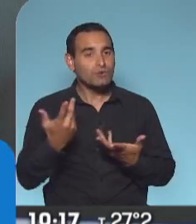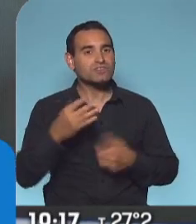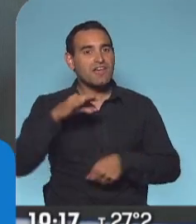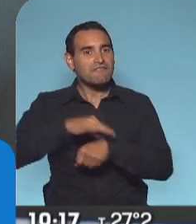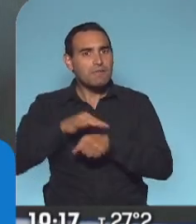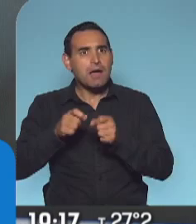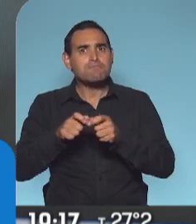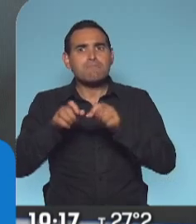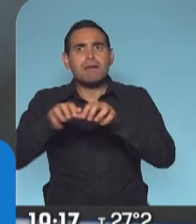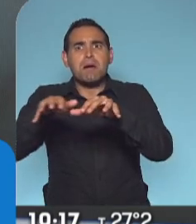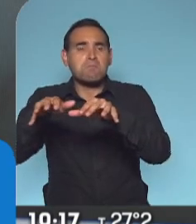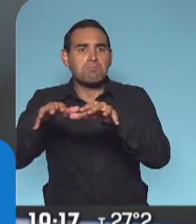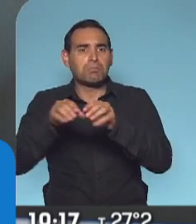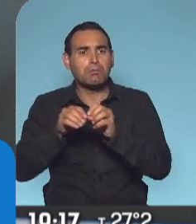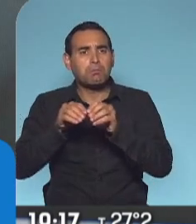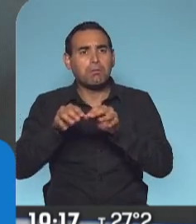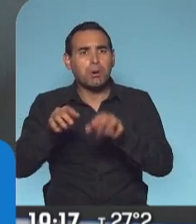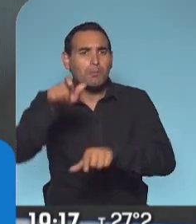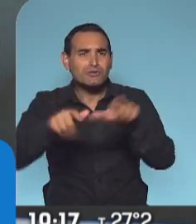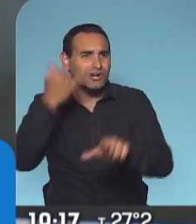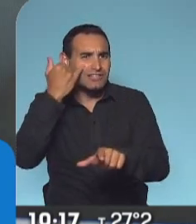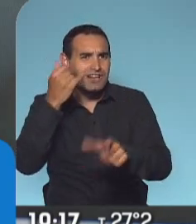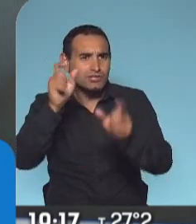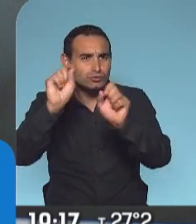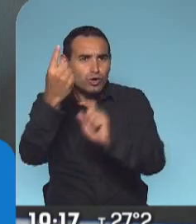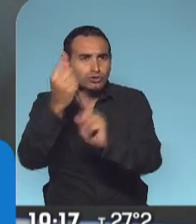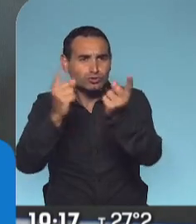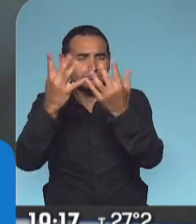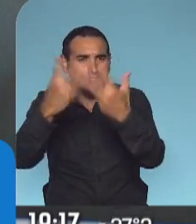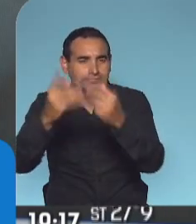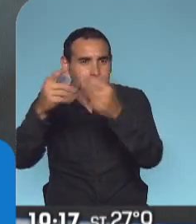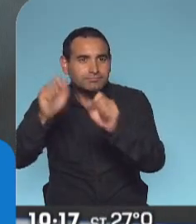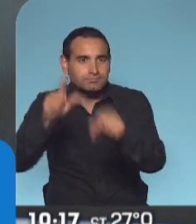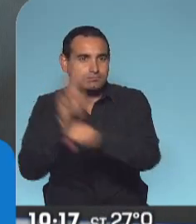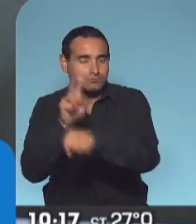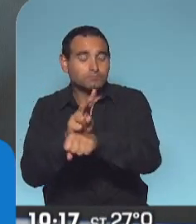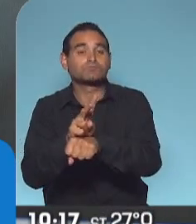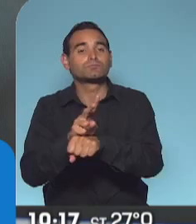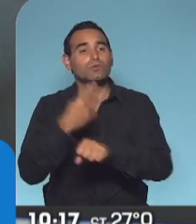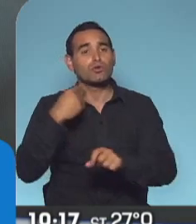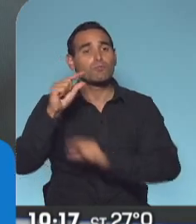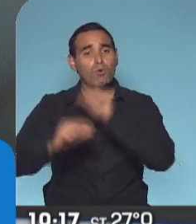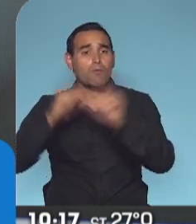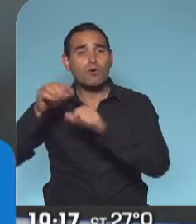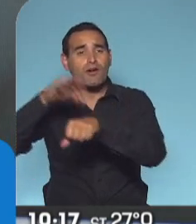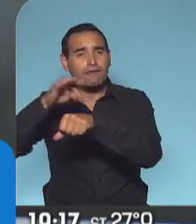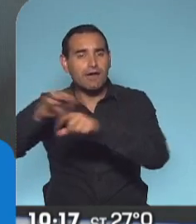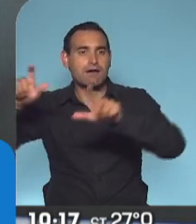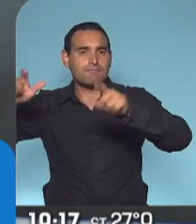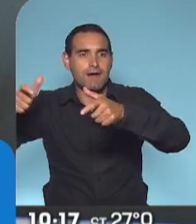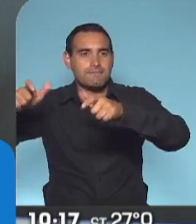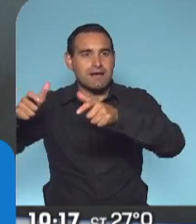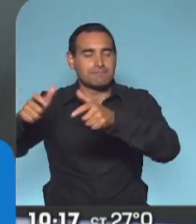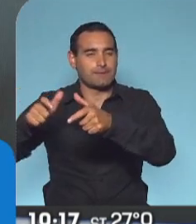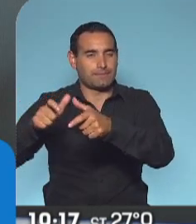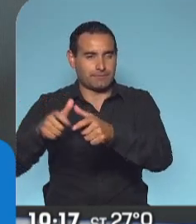contagian tanto porque hay muchos protegidos y después la mayoría tiene anticuerpos y va cayendo la tasa de enfermedad, cada vez son menos los que